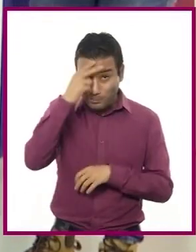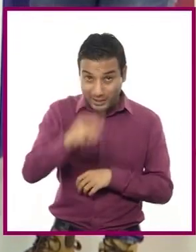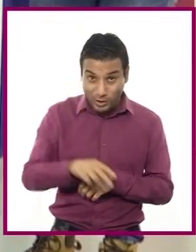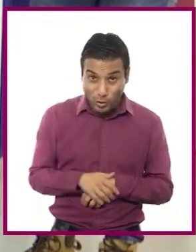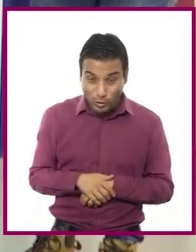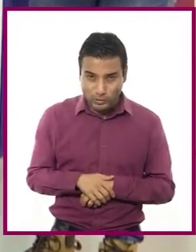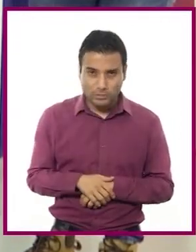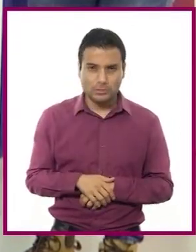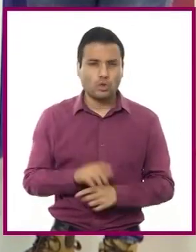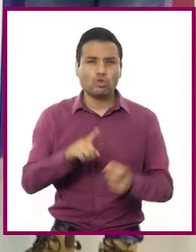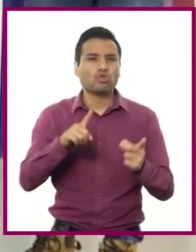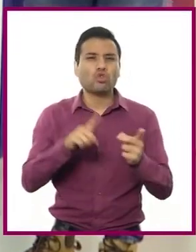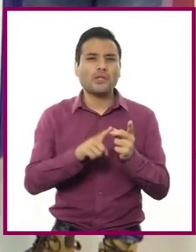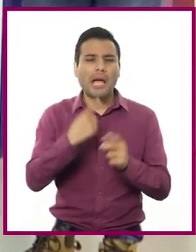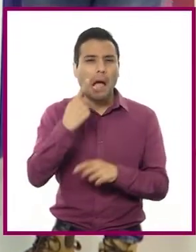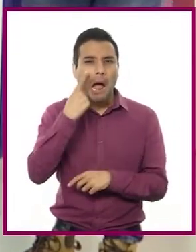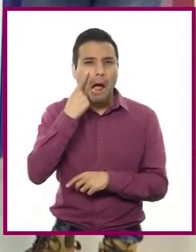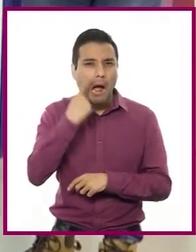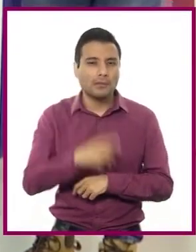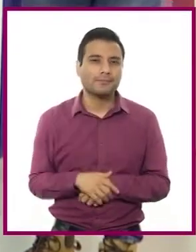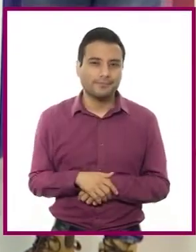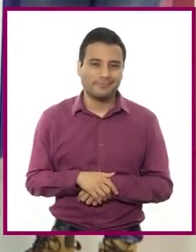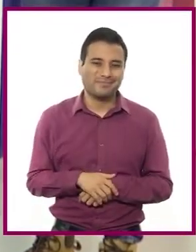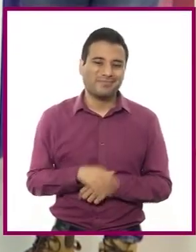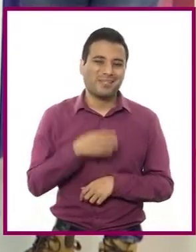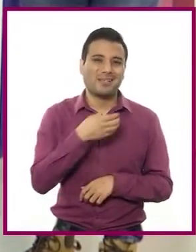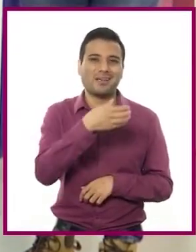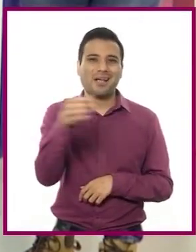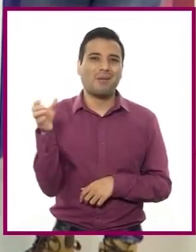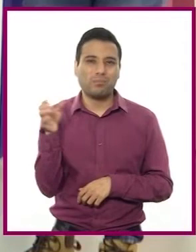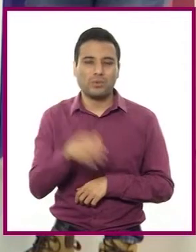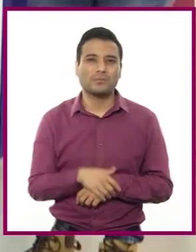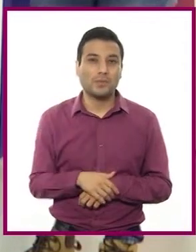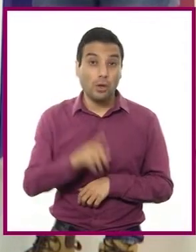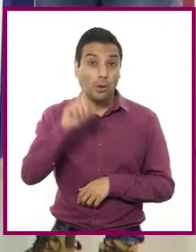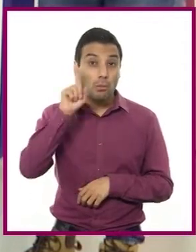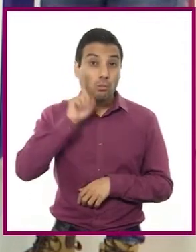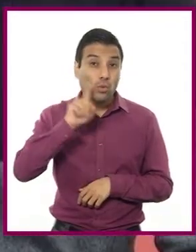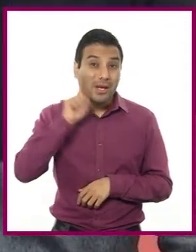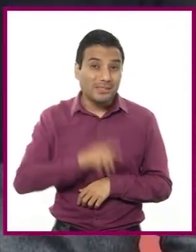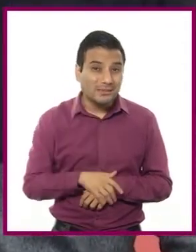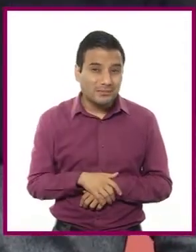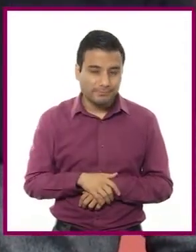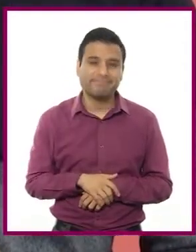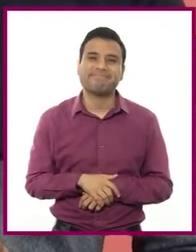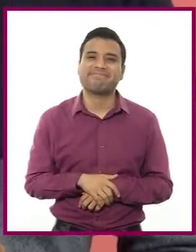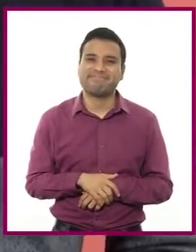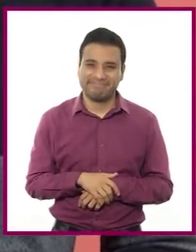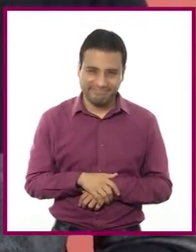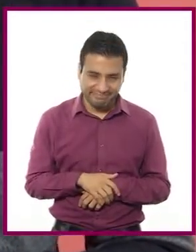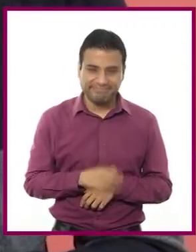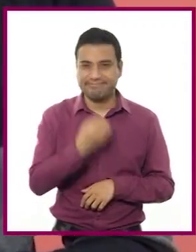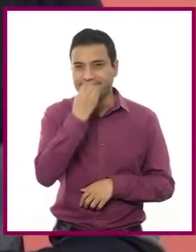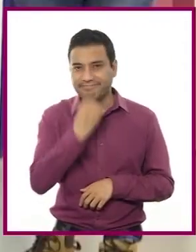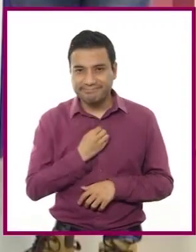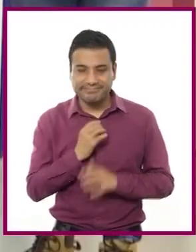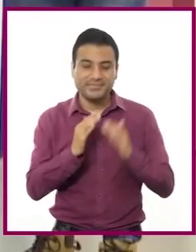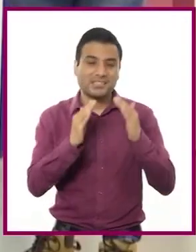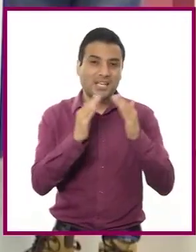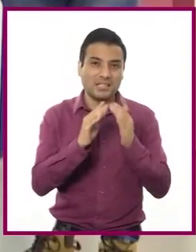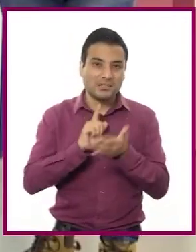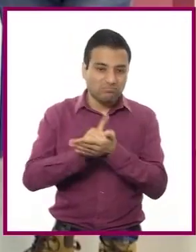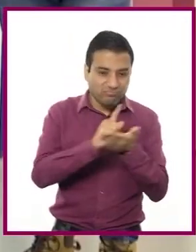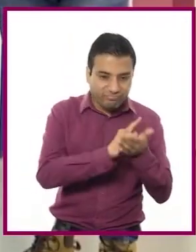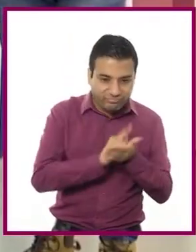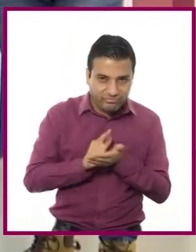encuentra localizada principalmente en áreas rurales, siendo las mujeres las encargadas de ejercer quehaceres domésticos y los